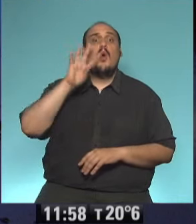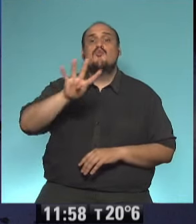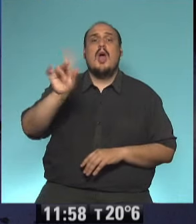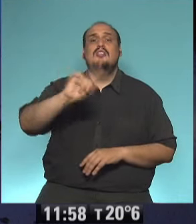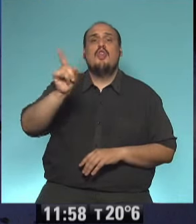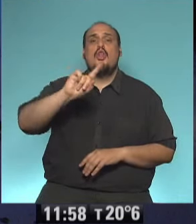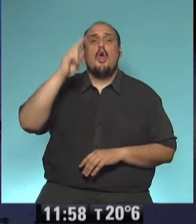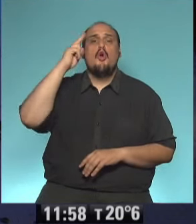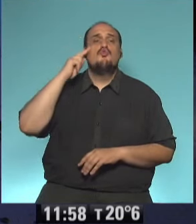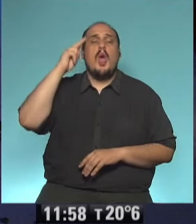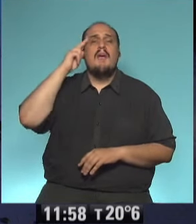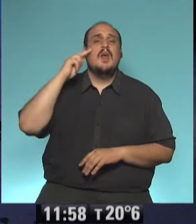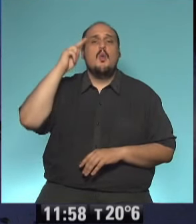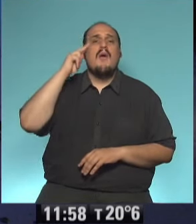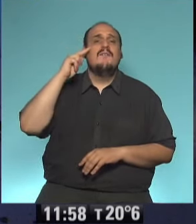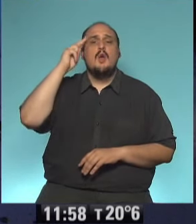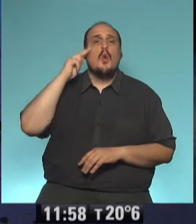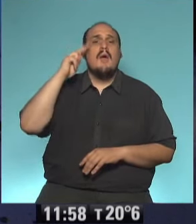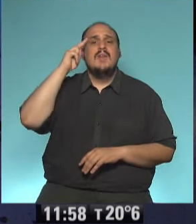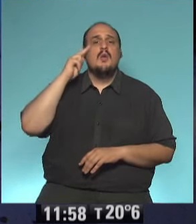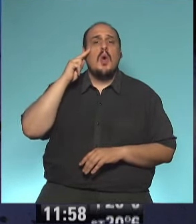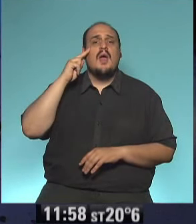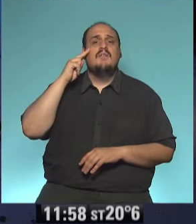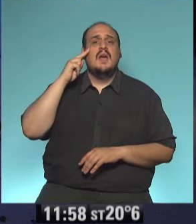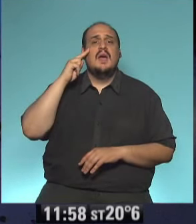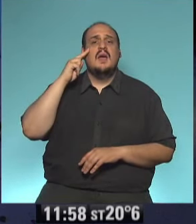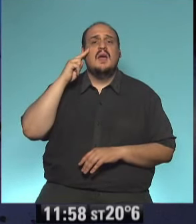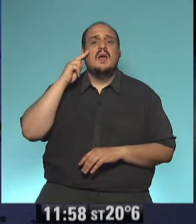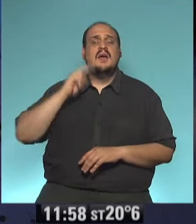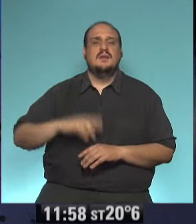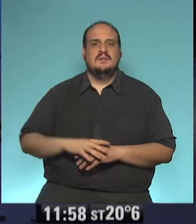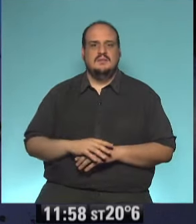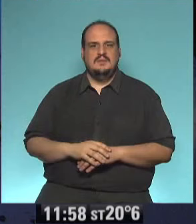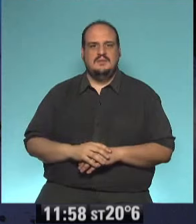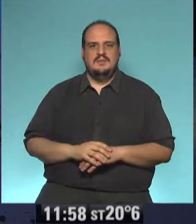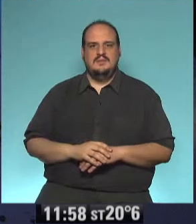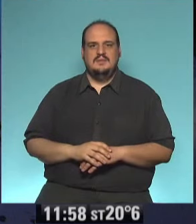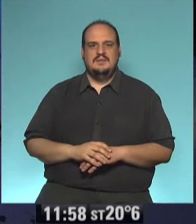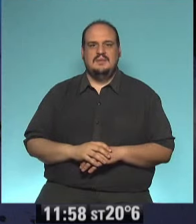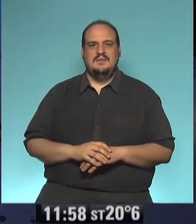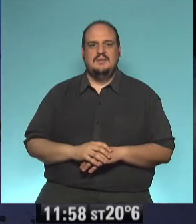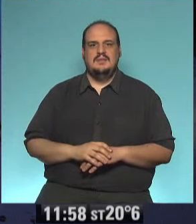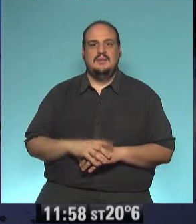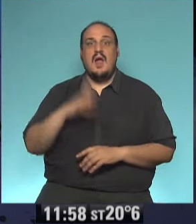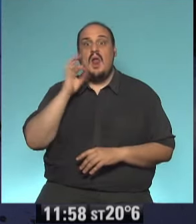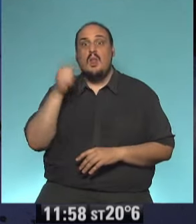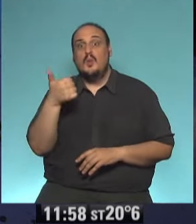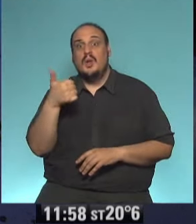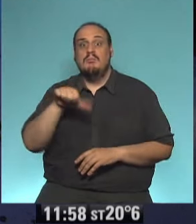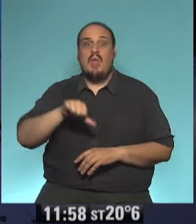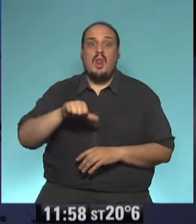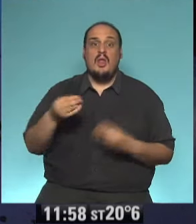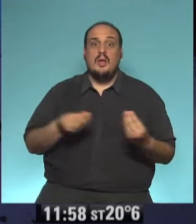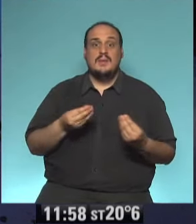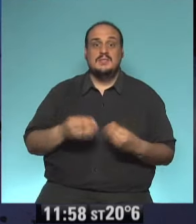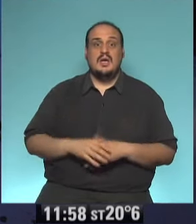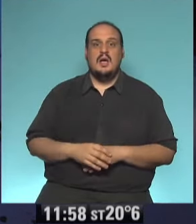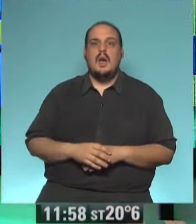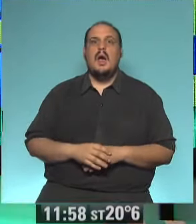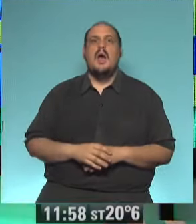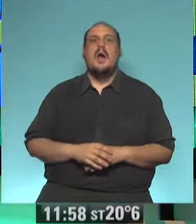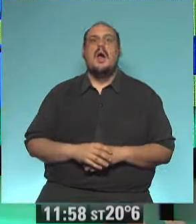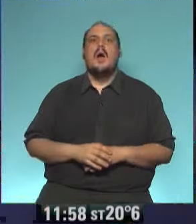Nueve. Cuatro fue el que sacó, a ver. Ahí, gira, gira, gira, cae en el nueve. ¿Qué pasaba? ¿Algo bueno, algo malo, algo más o menos? ¿Qué